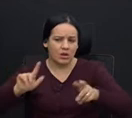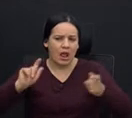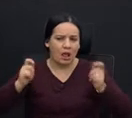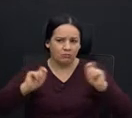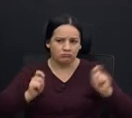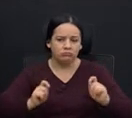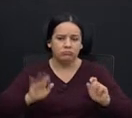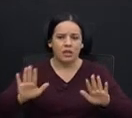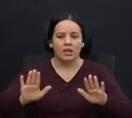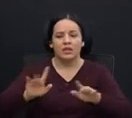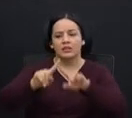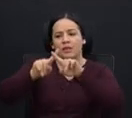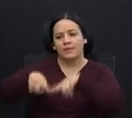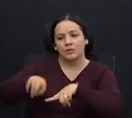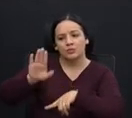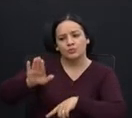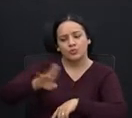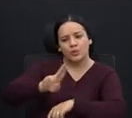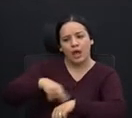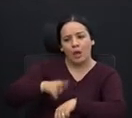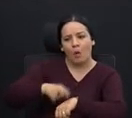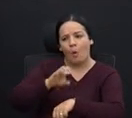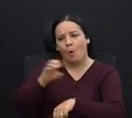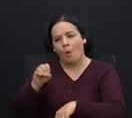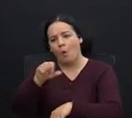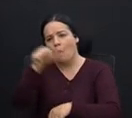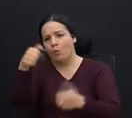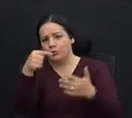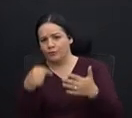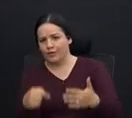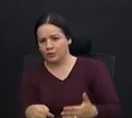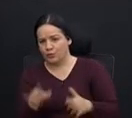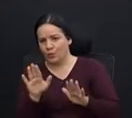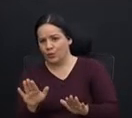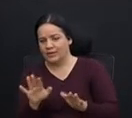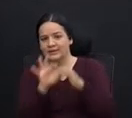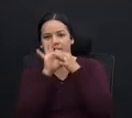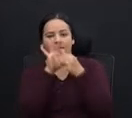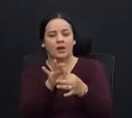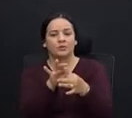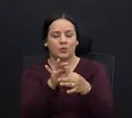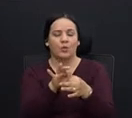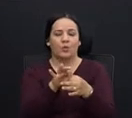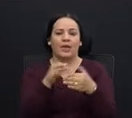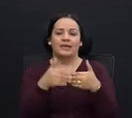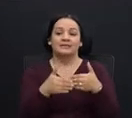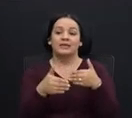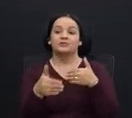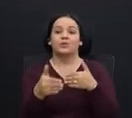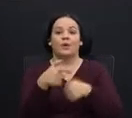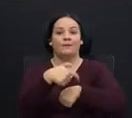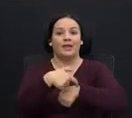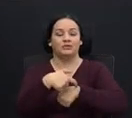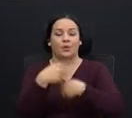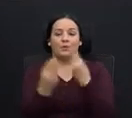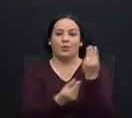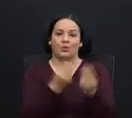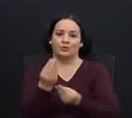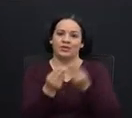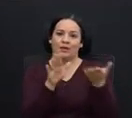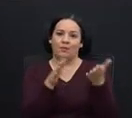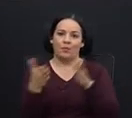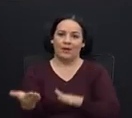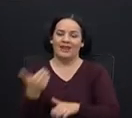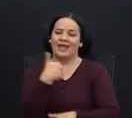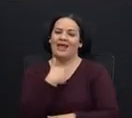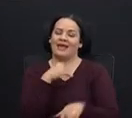su naturaleza u otros factores. Sobre la extensión del plazo en que se produce la muerte hay diversas